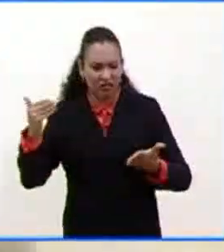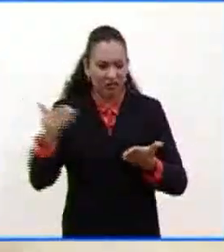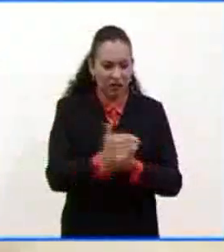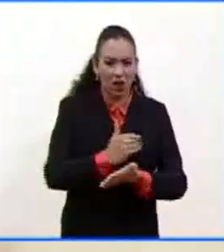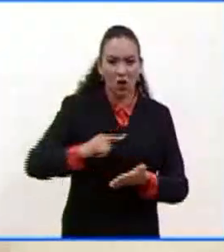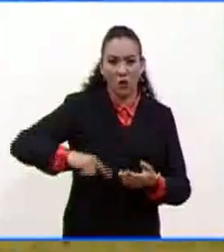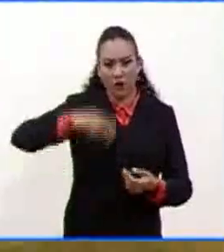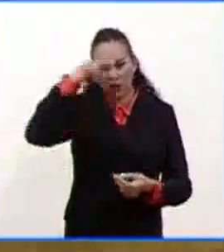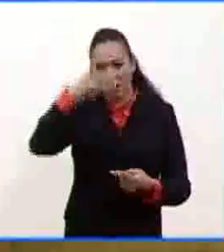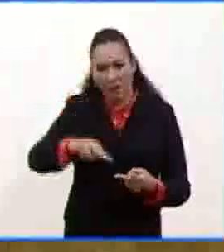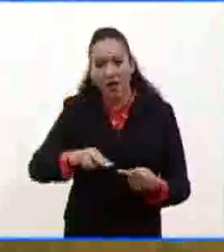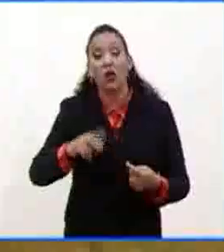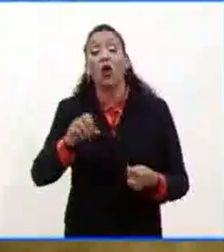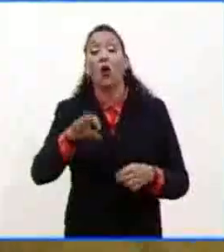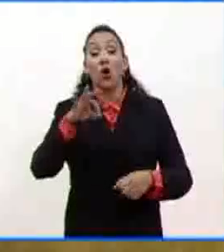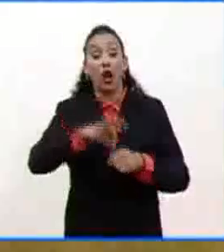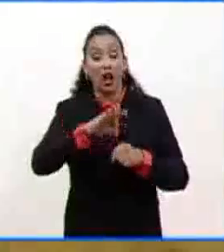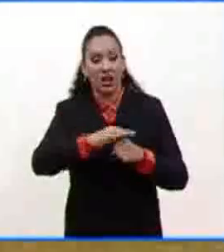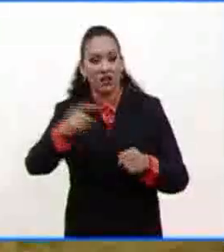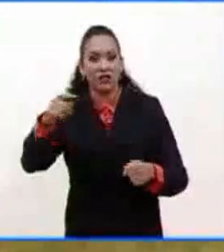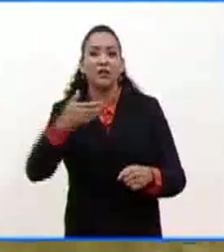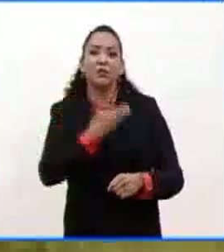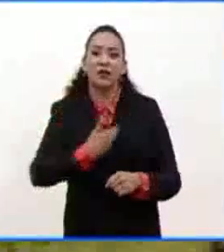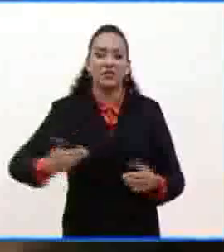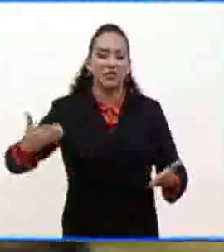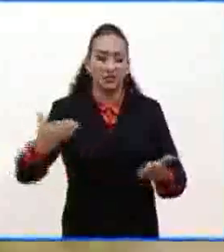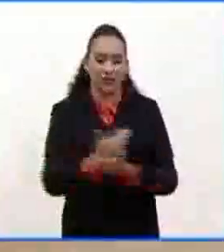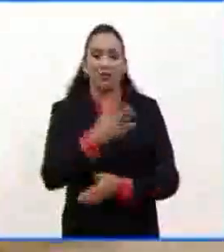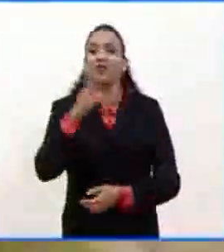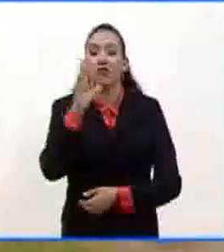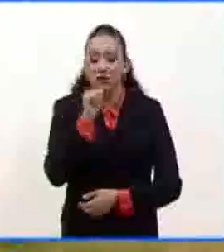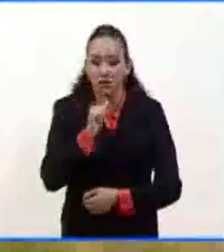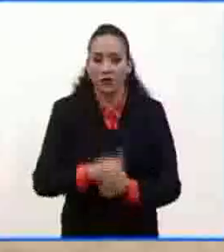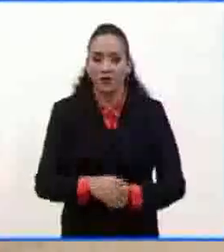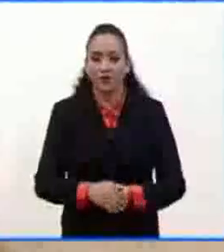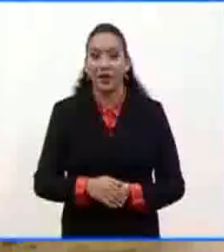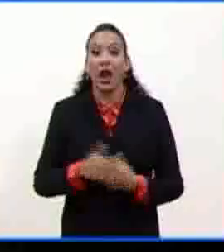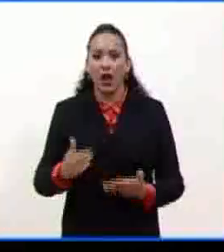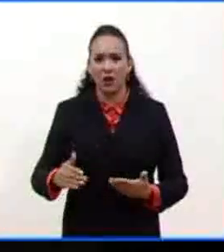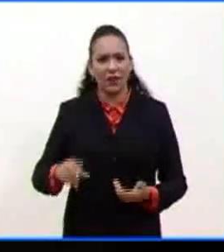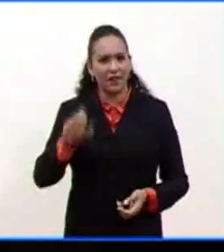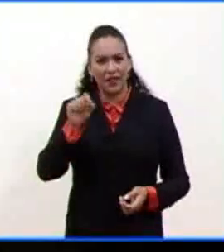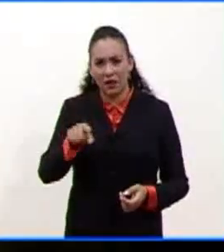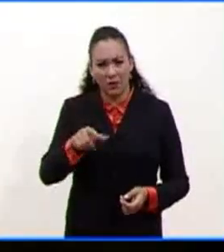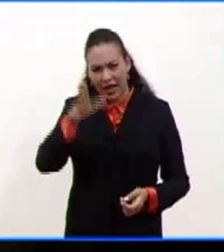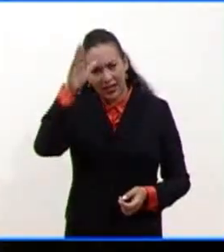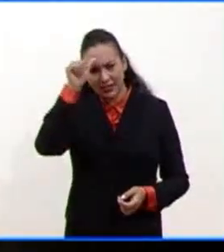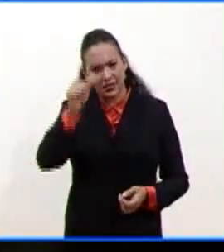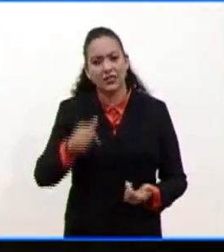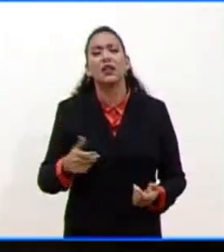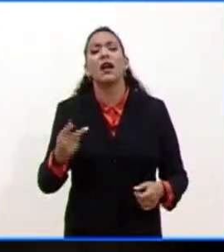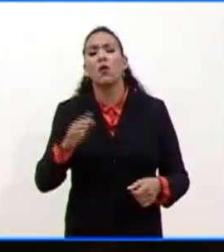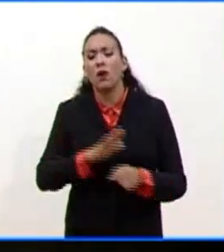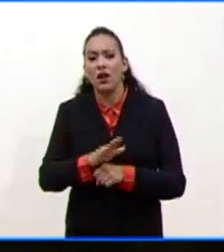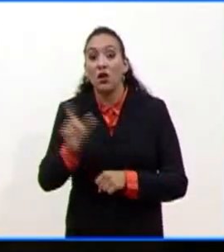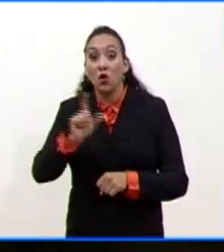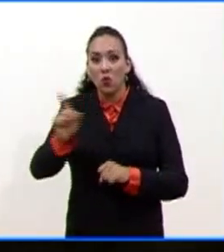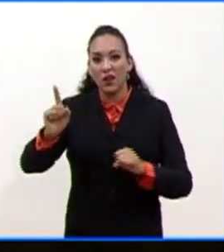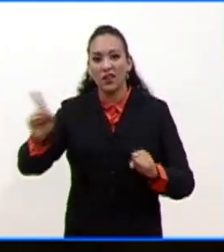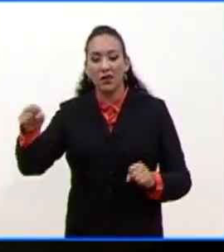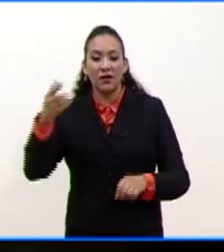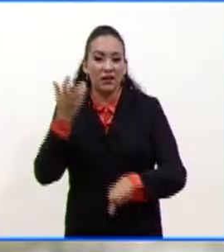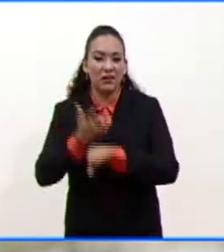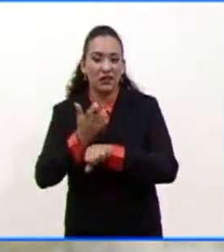injerencias en elecciones o la violación del territorio mexicano. Tampoco consentirá intervención en investigación o persecución